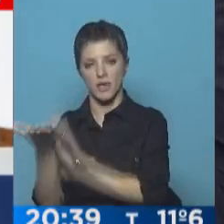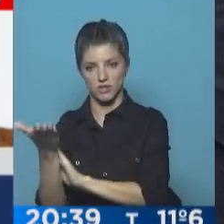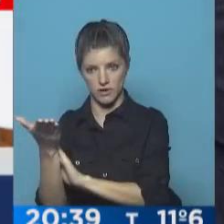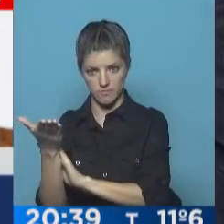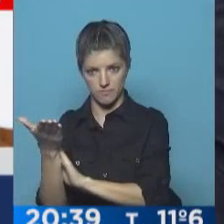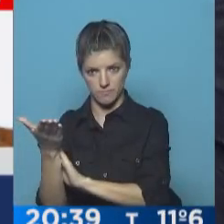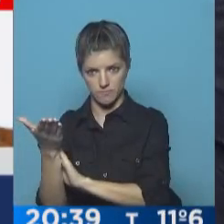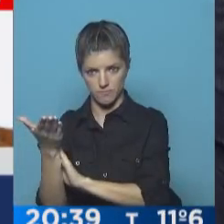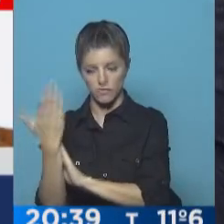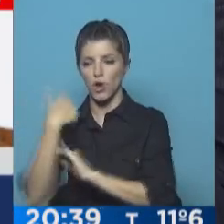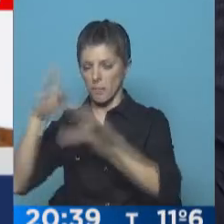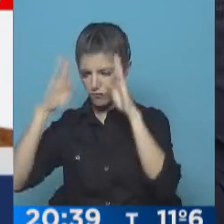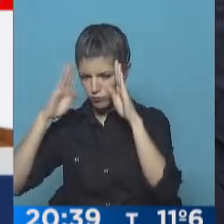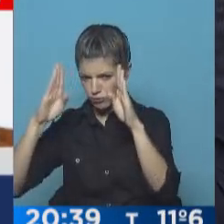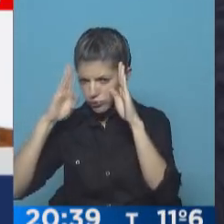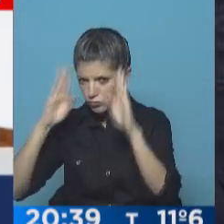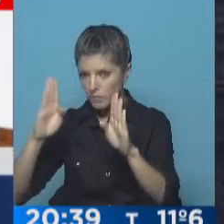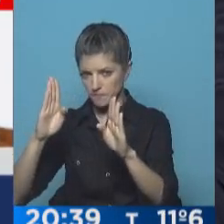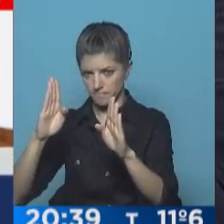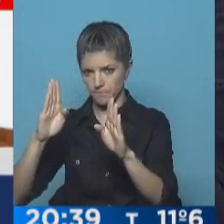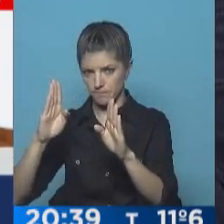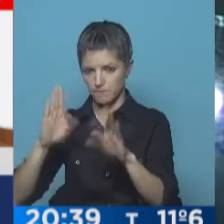del ala más conservadora, digamos, del espectro